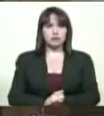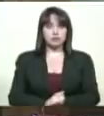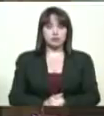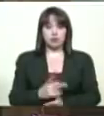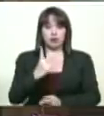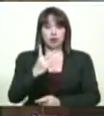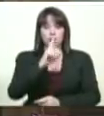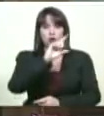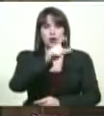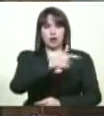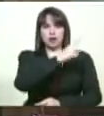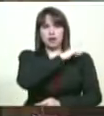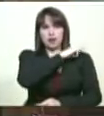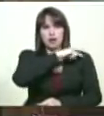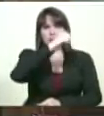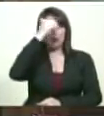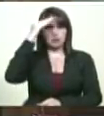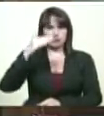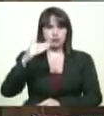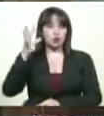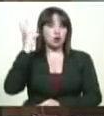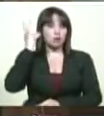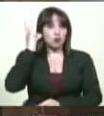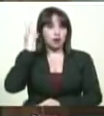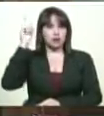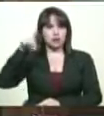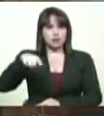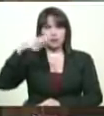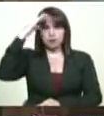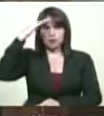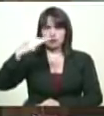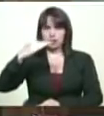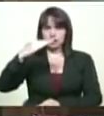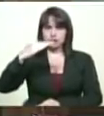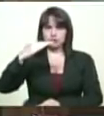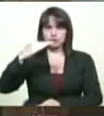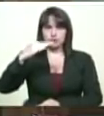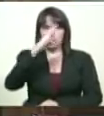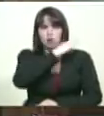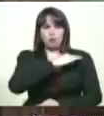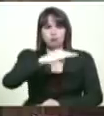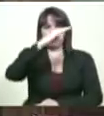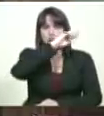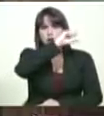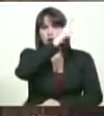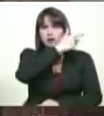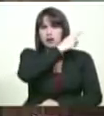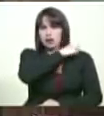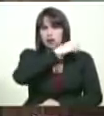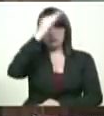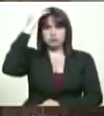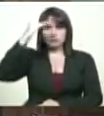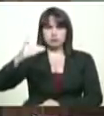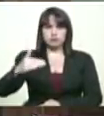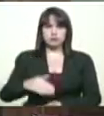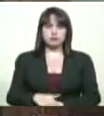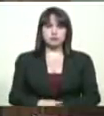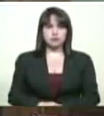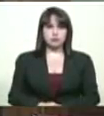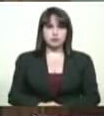generales en jefe un almirante en jefe mayor general tenemos a varios militares